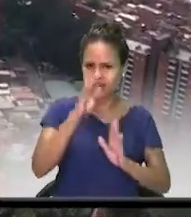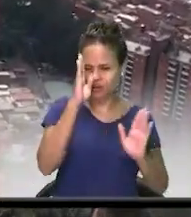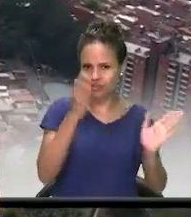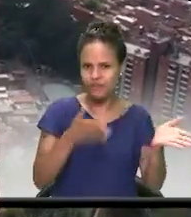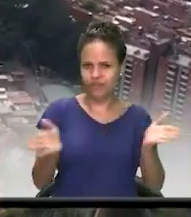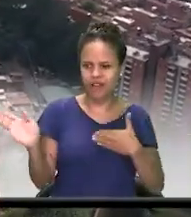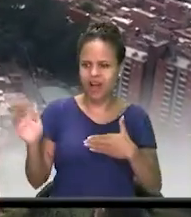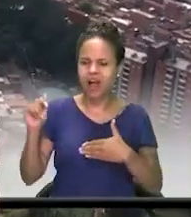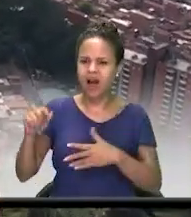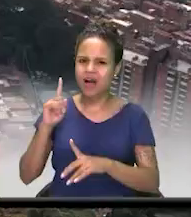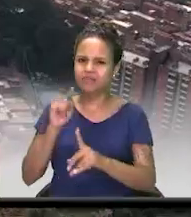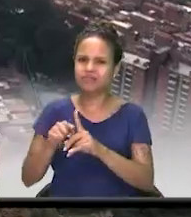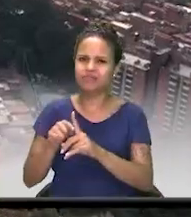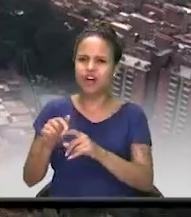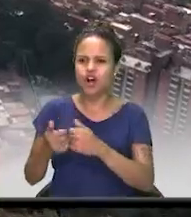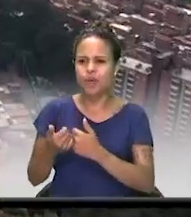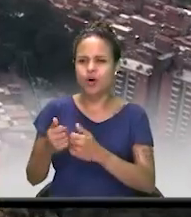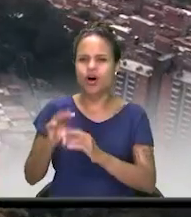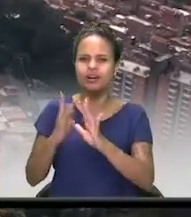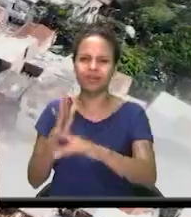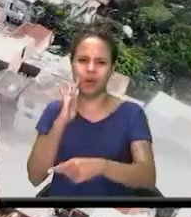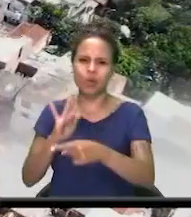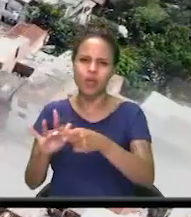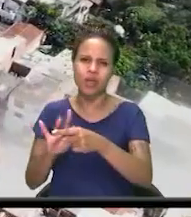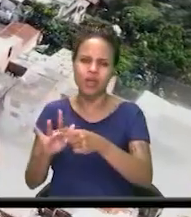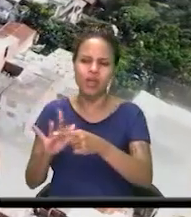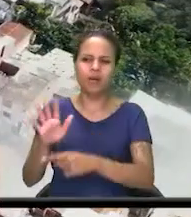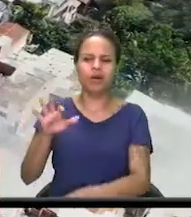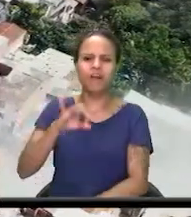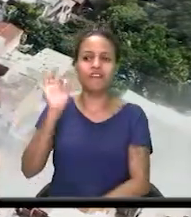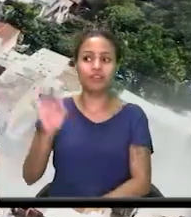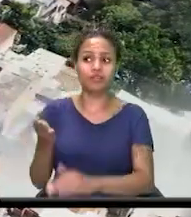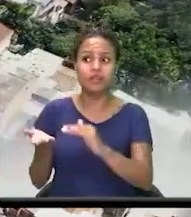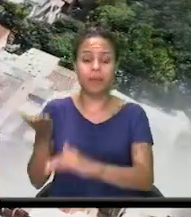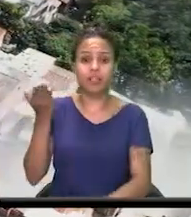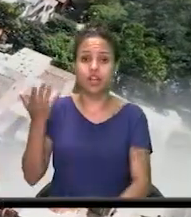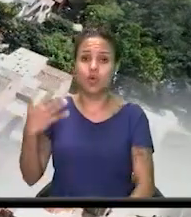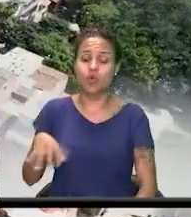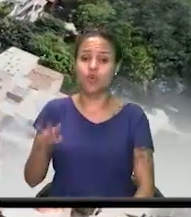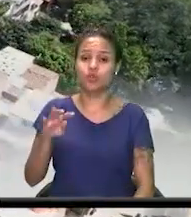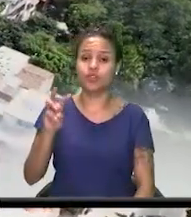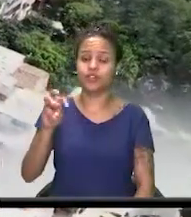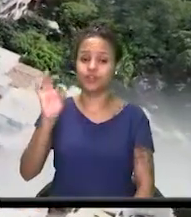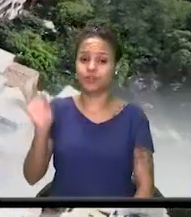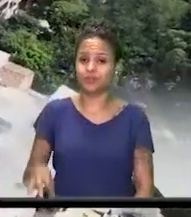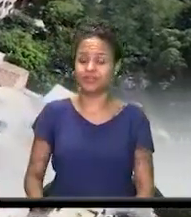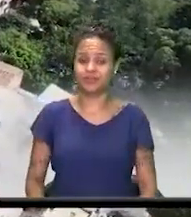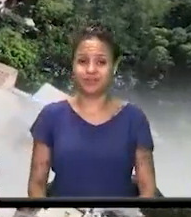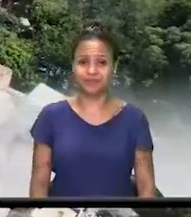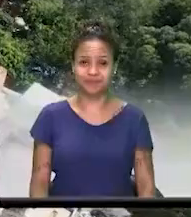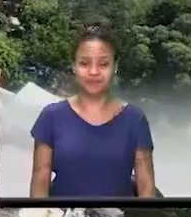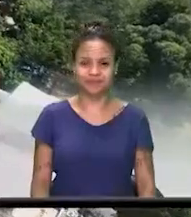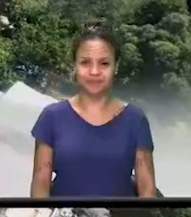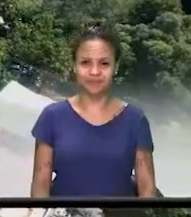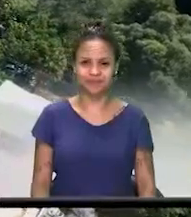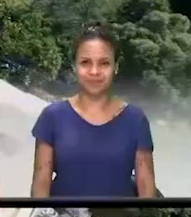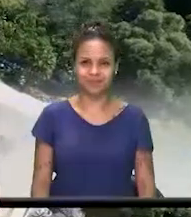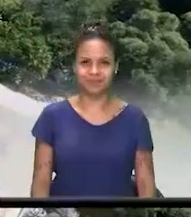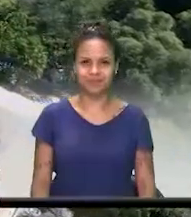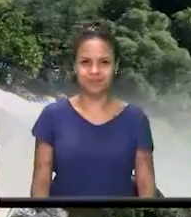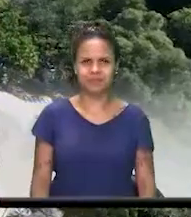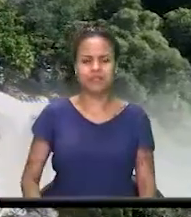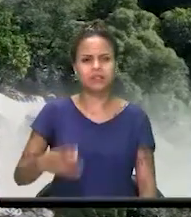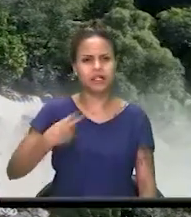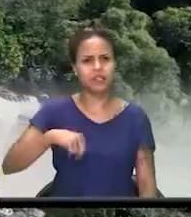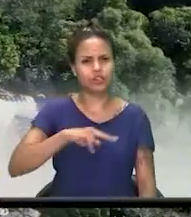ejecución en la historia de Itagüí, con un porcentaje que superará el 98%. Estamos finalizando nuestro periodo